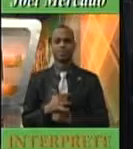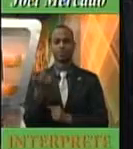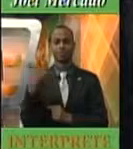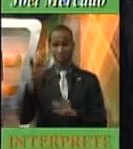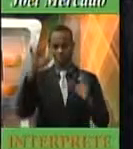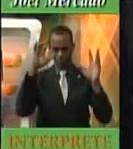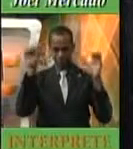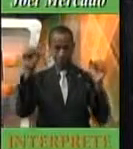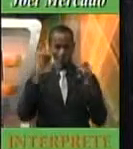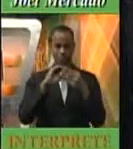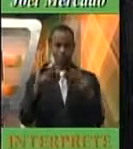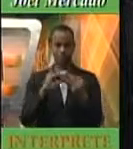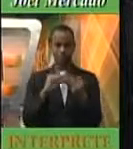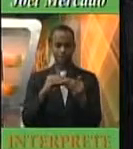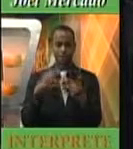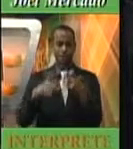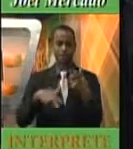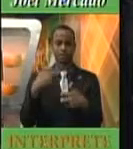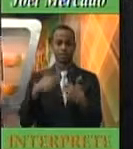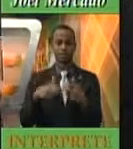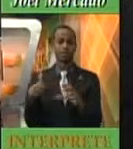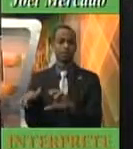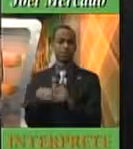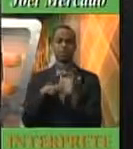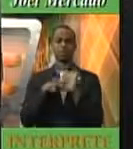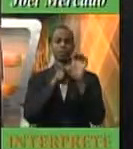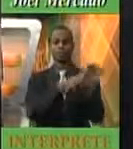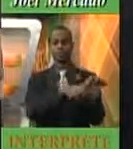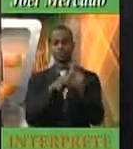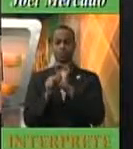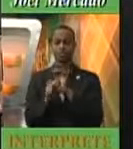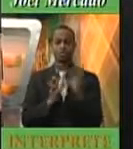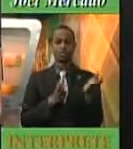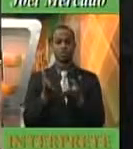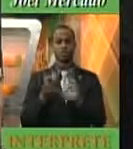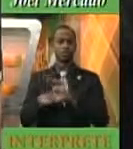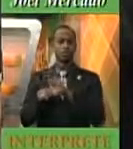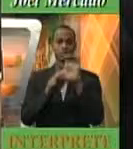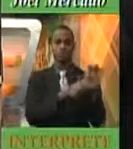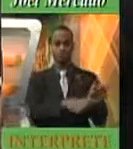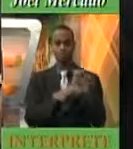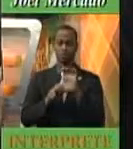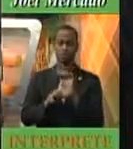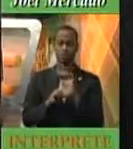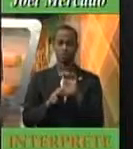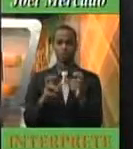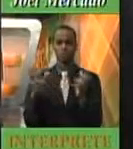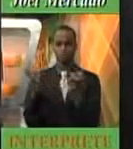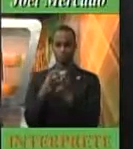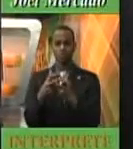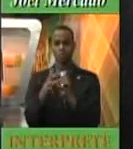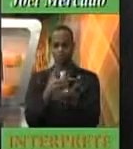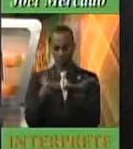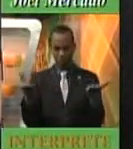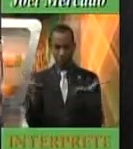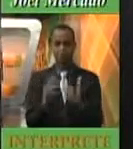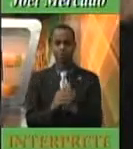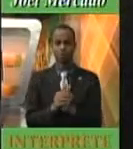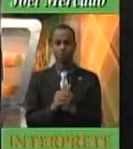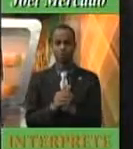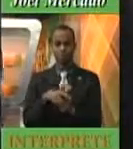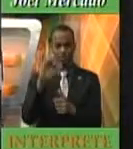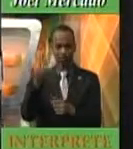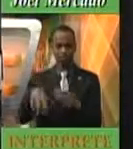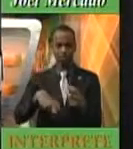dicho el presidente, el problema del transporte y del servicio de transporte, que también está asociado a ustedes, claro, es